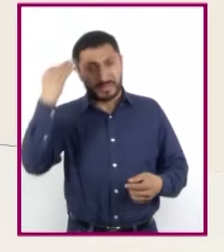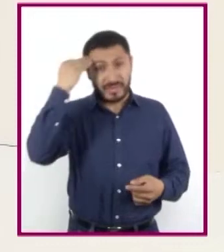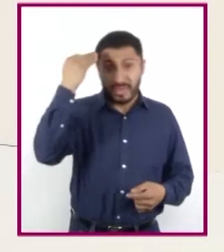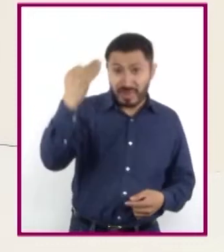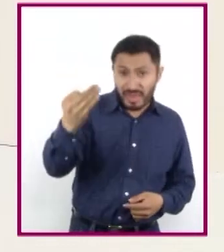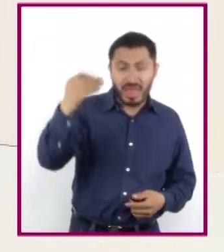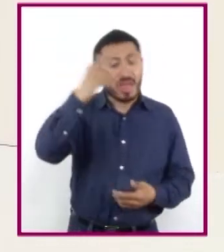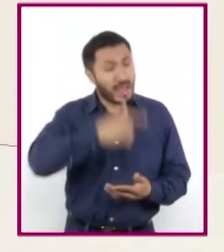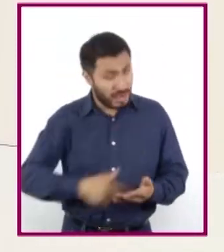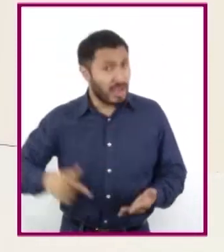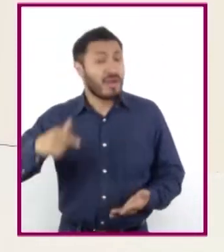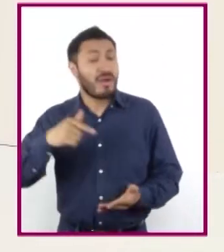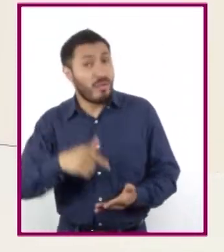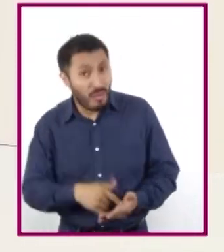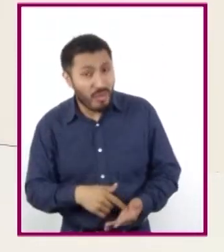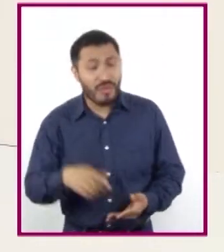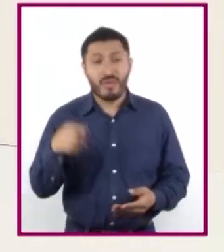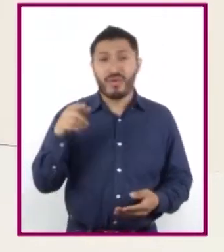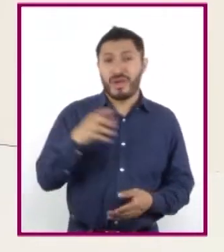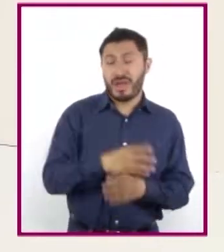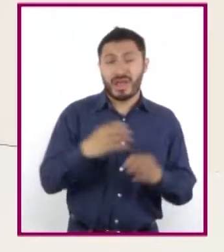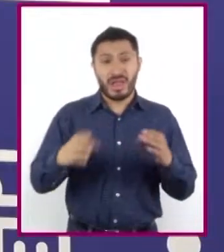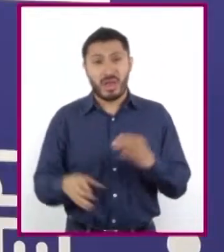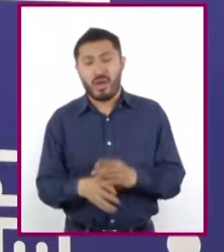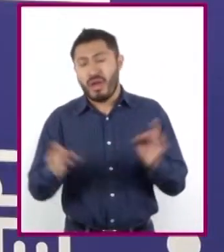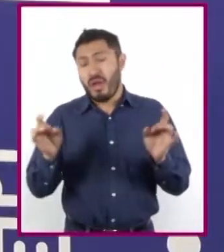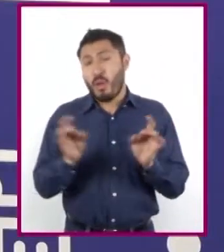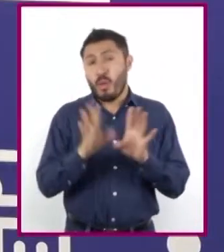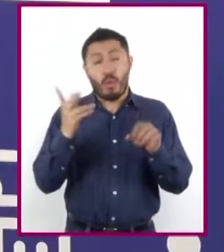y el lugar donde esos hechos ocurrieron.